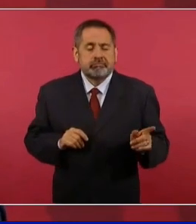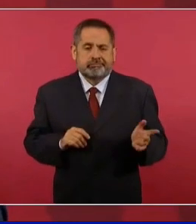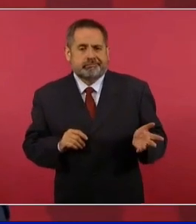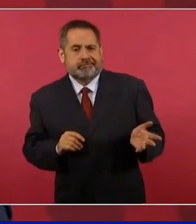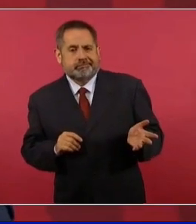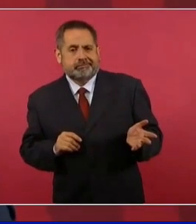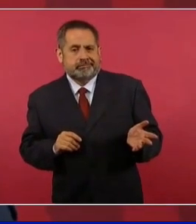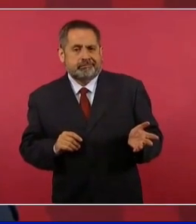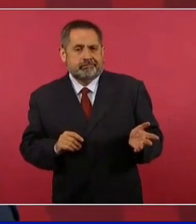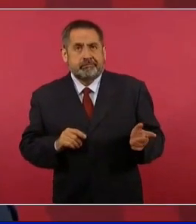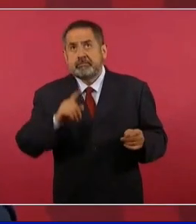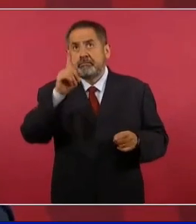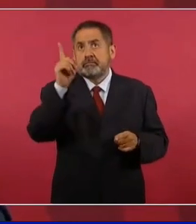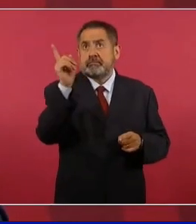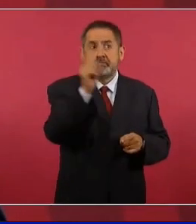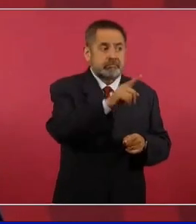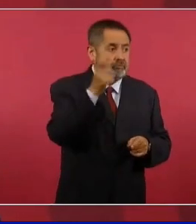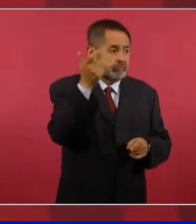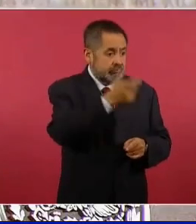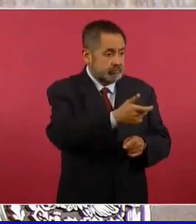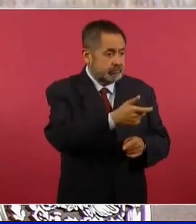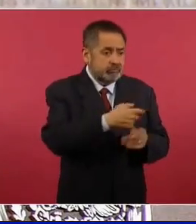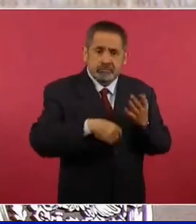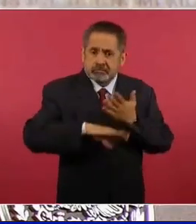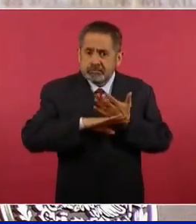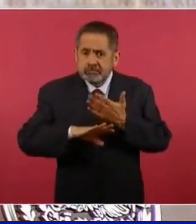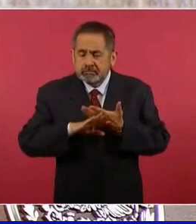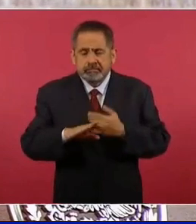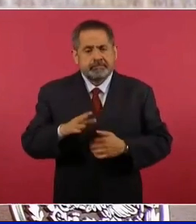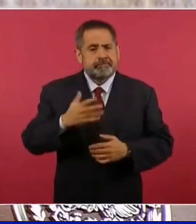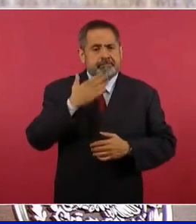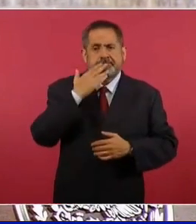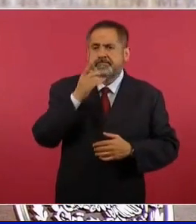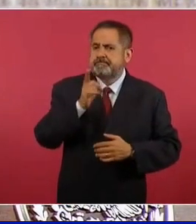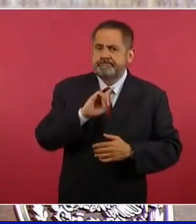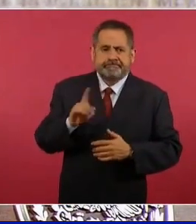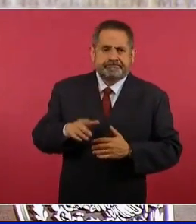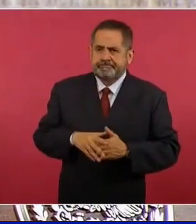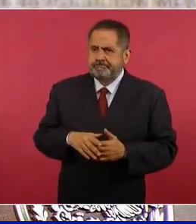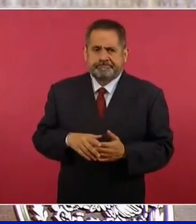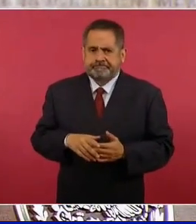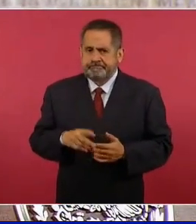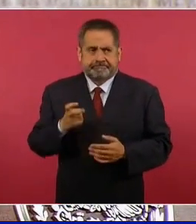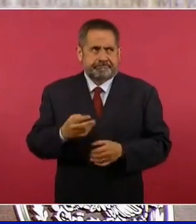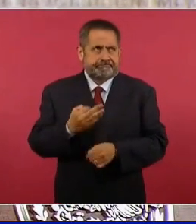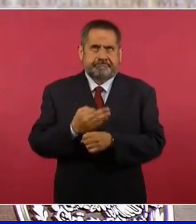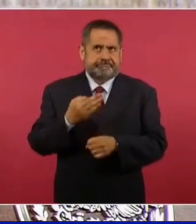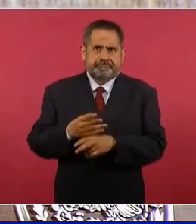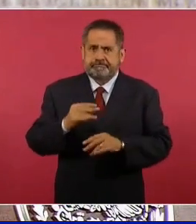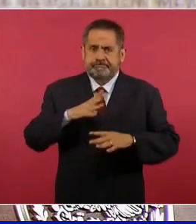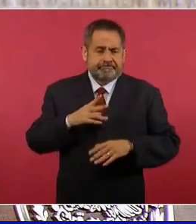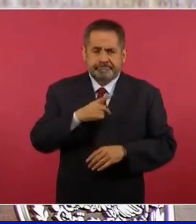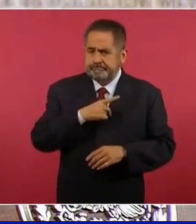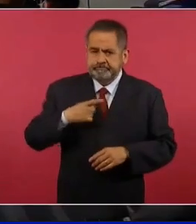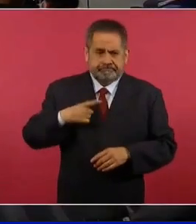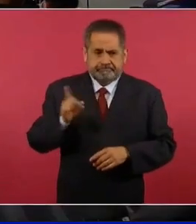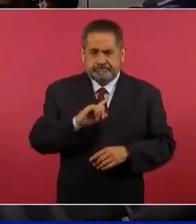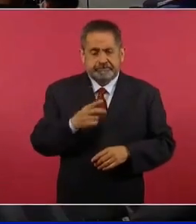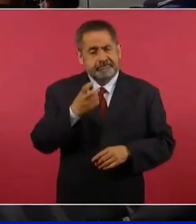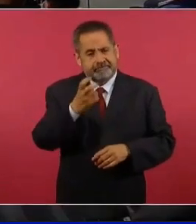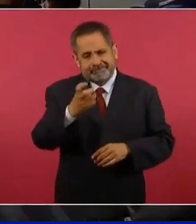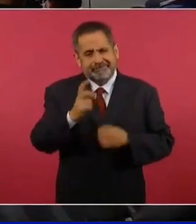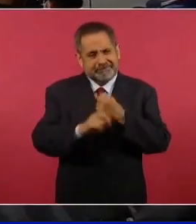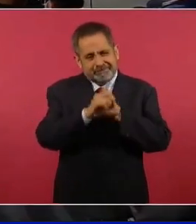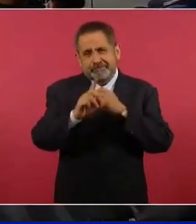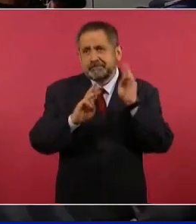Esa es una práctica que no corresponde a los nuevos tiempos. Es parte de la crisis